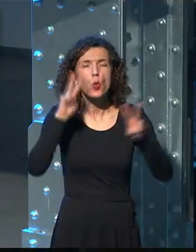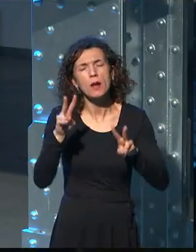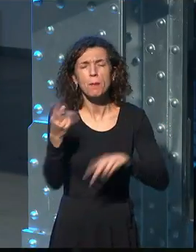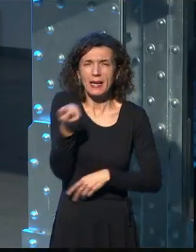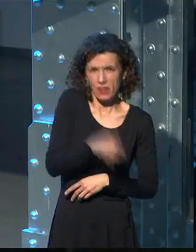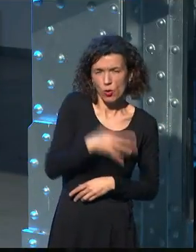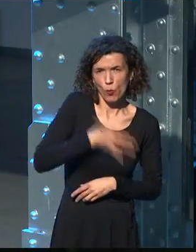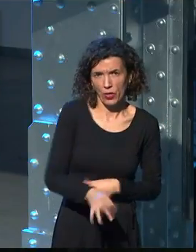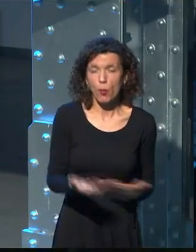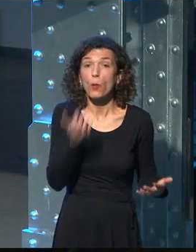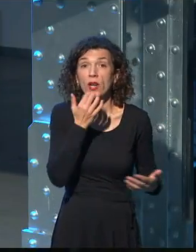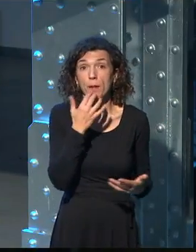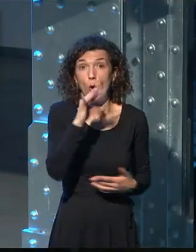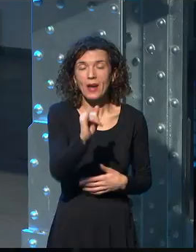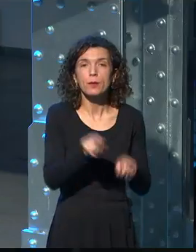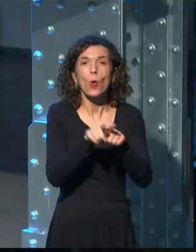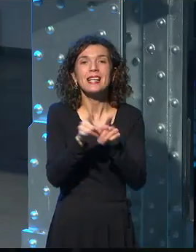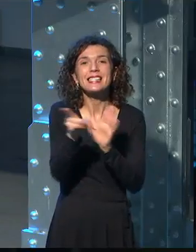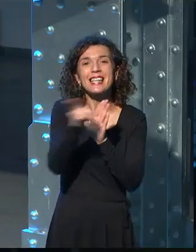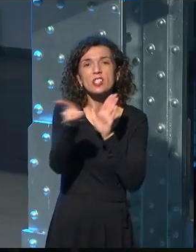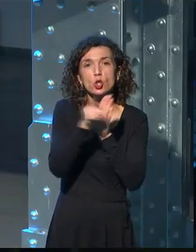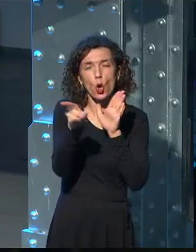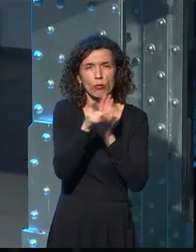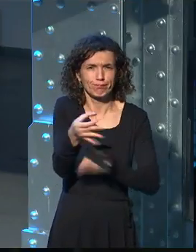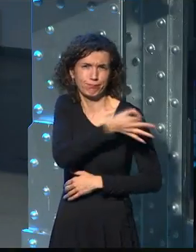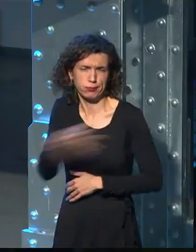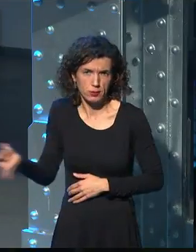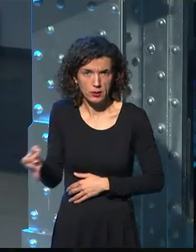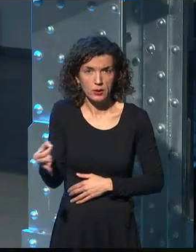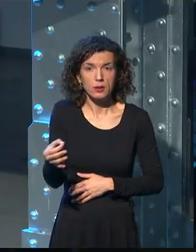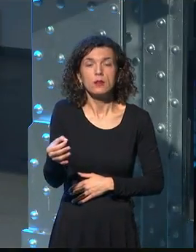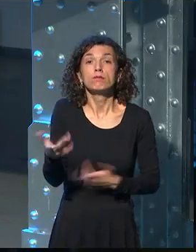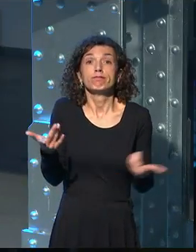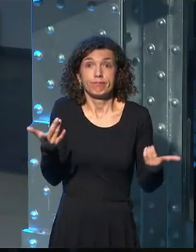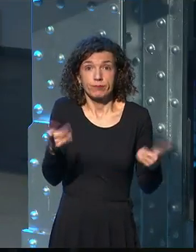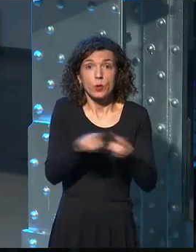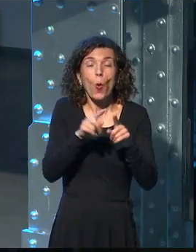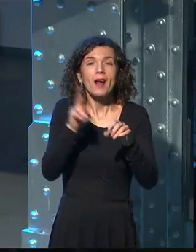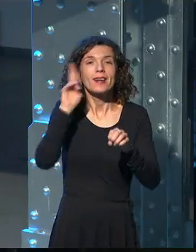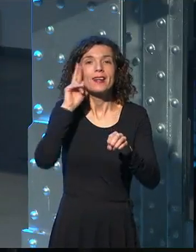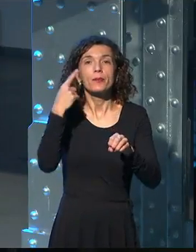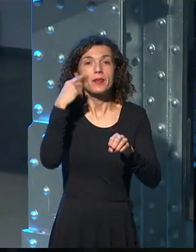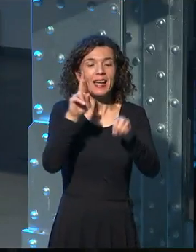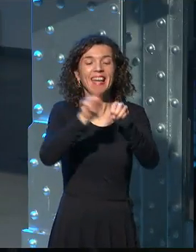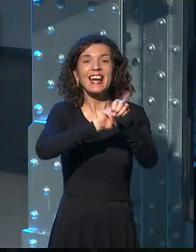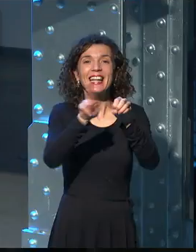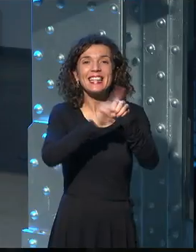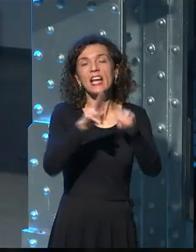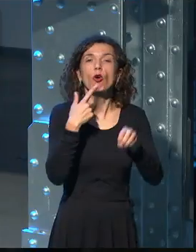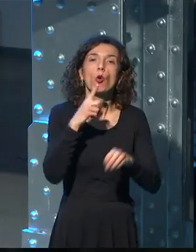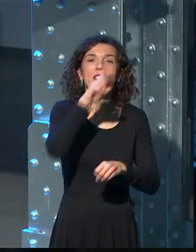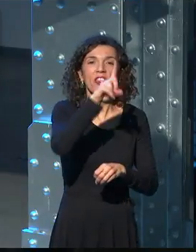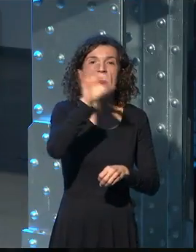muy, muy parecido. Tenemos un sensor tremendamente eficaz en la entrada, tenemos una retina con 105